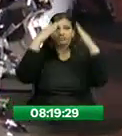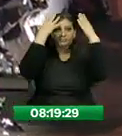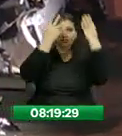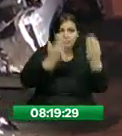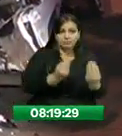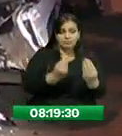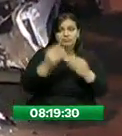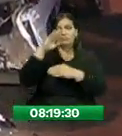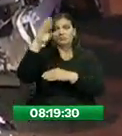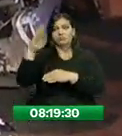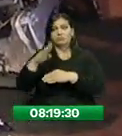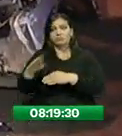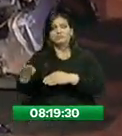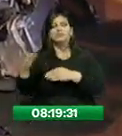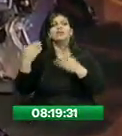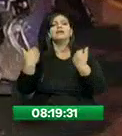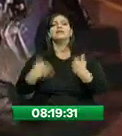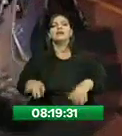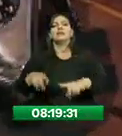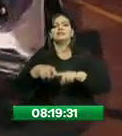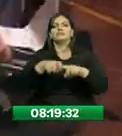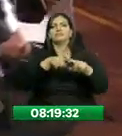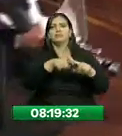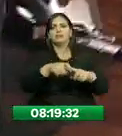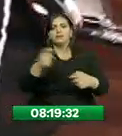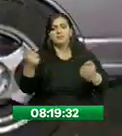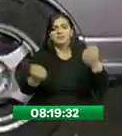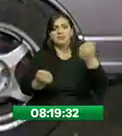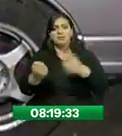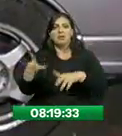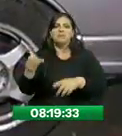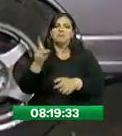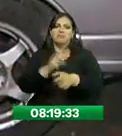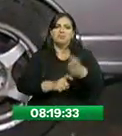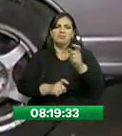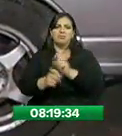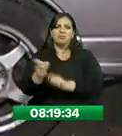respectivas investigaciones. Informó Jorge Salazar.